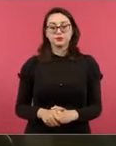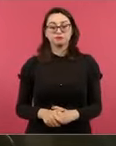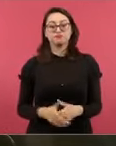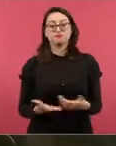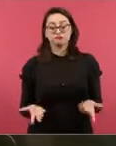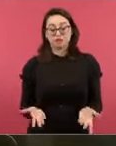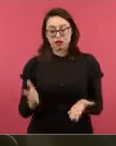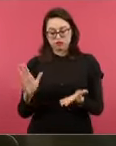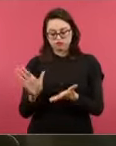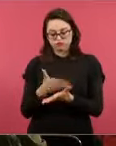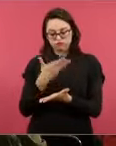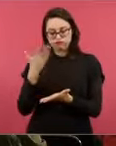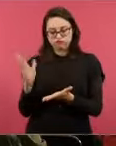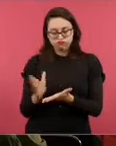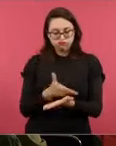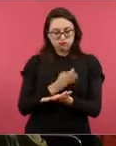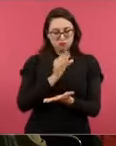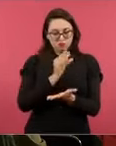esta versión,